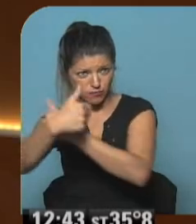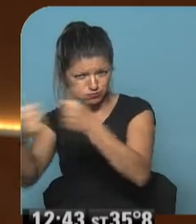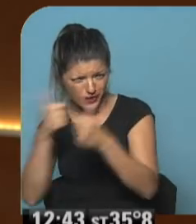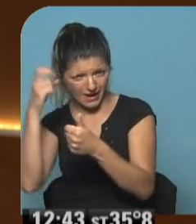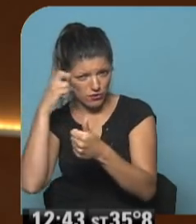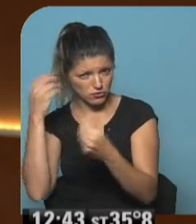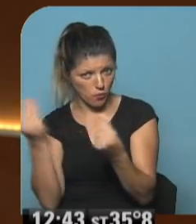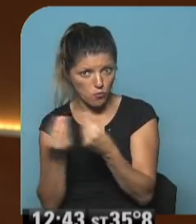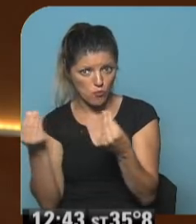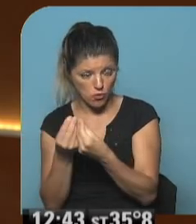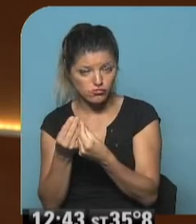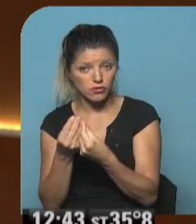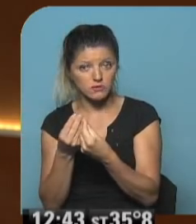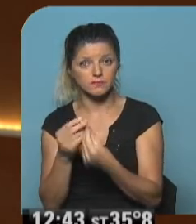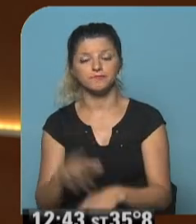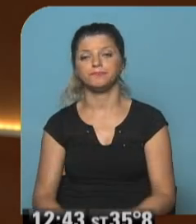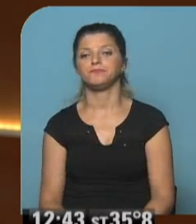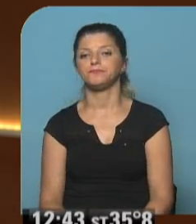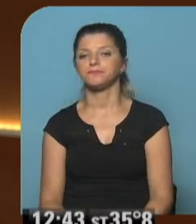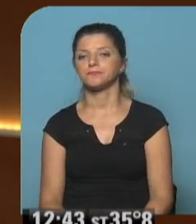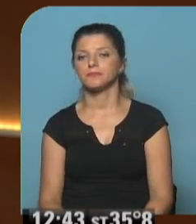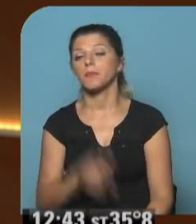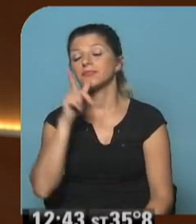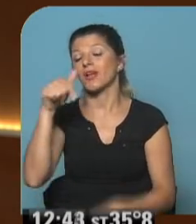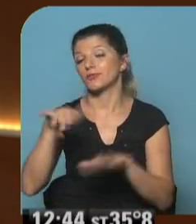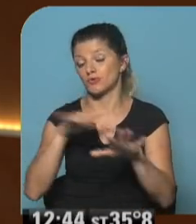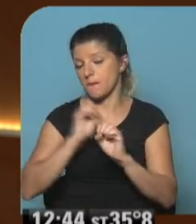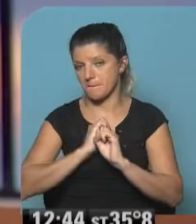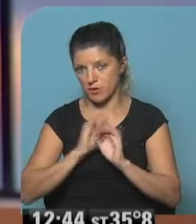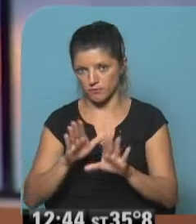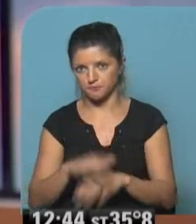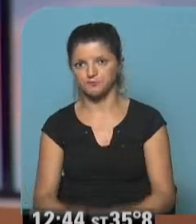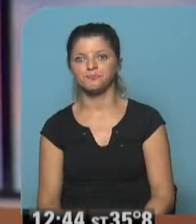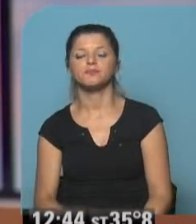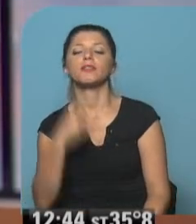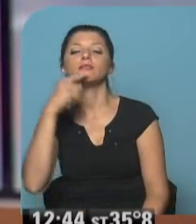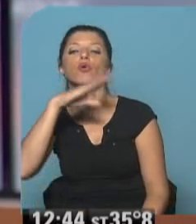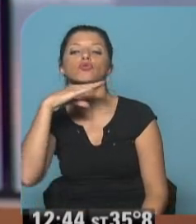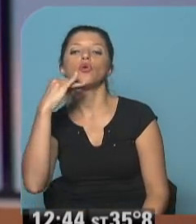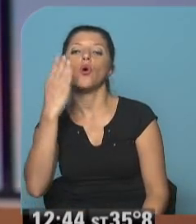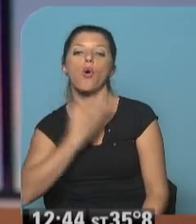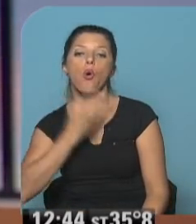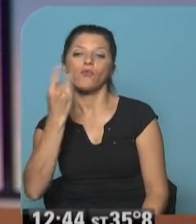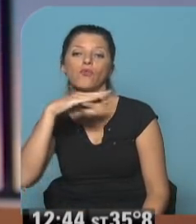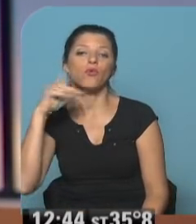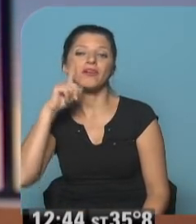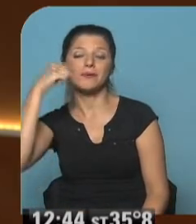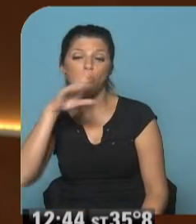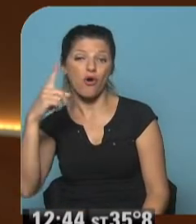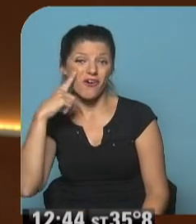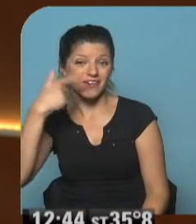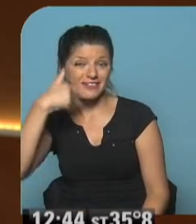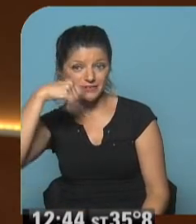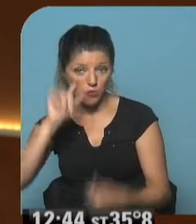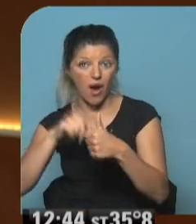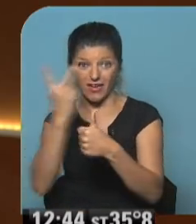que dejaría más en sombras la actual gestión. Cuando hablamos de fujimorismo hablamos de Keiko y de Kenji. Pero